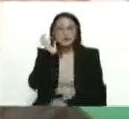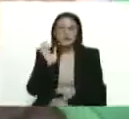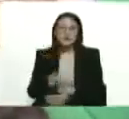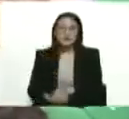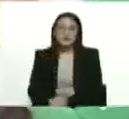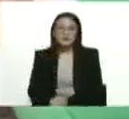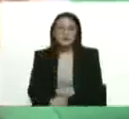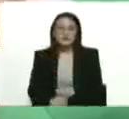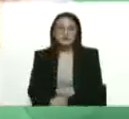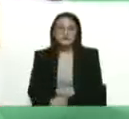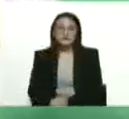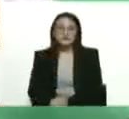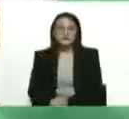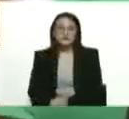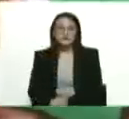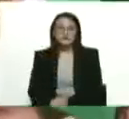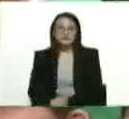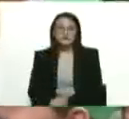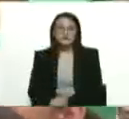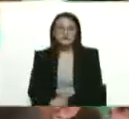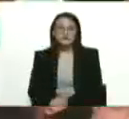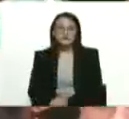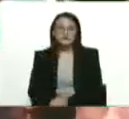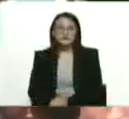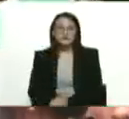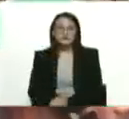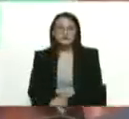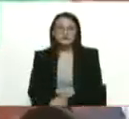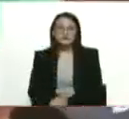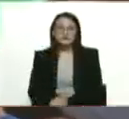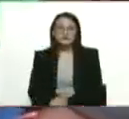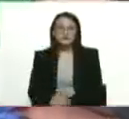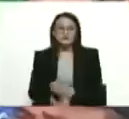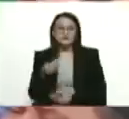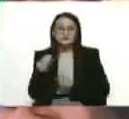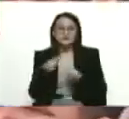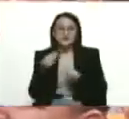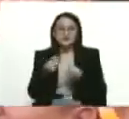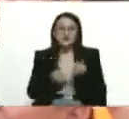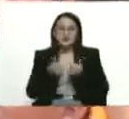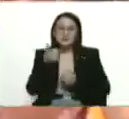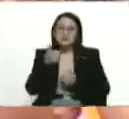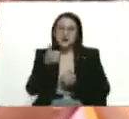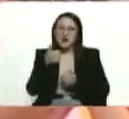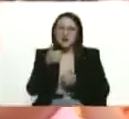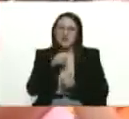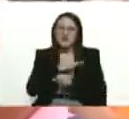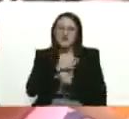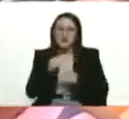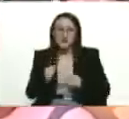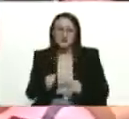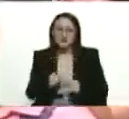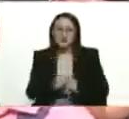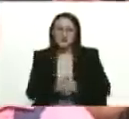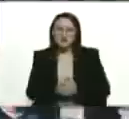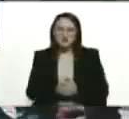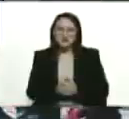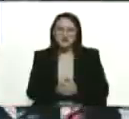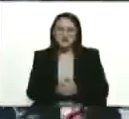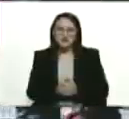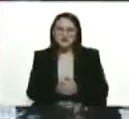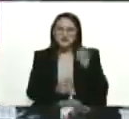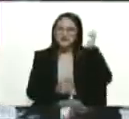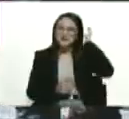invitarlas a construir más allá de lo que en este momento tenemos. Me explico.